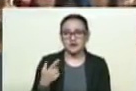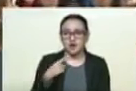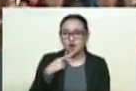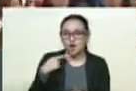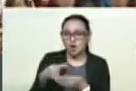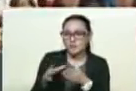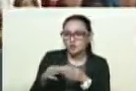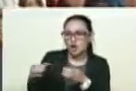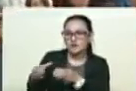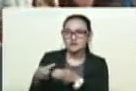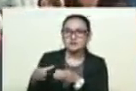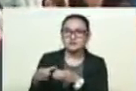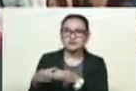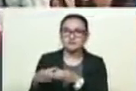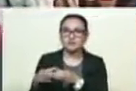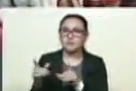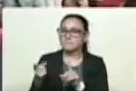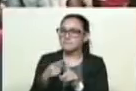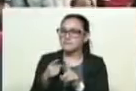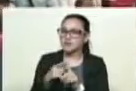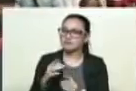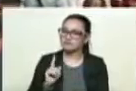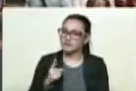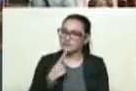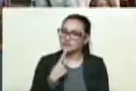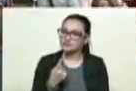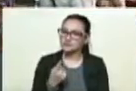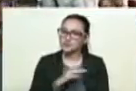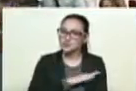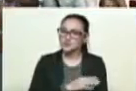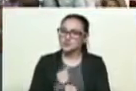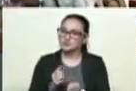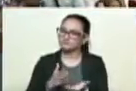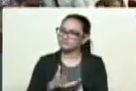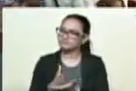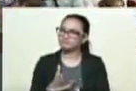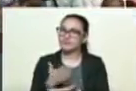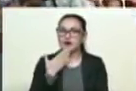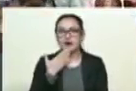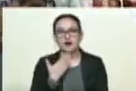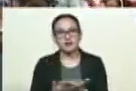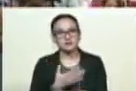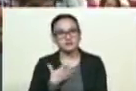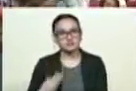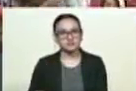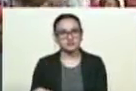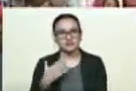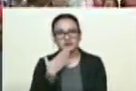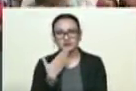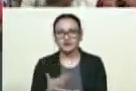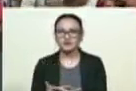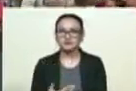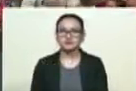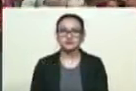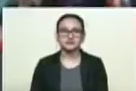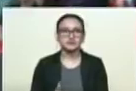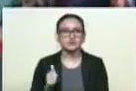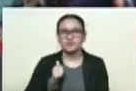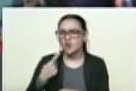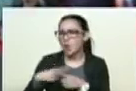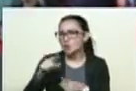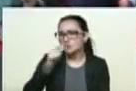compañeros, de que lo primero que tenemos que reconocer es su valentía y su lealtad. Gracias, presidente. Cualquier otra